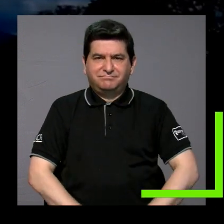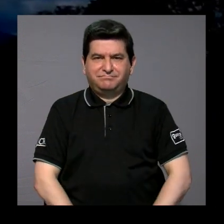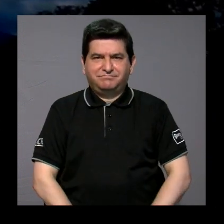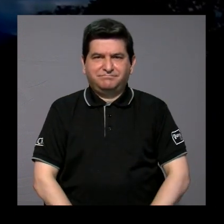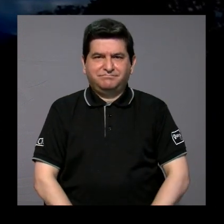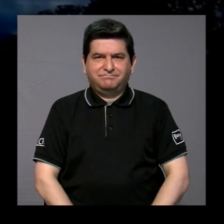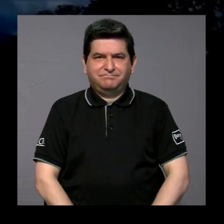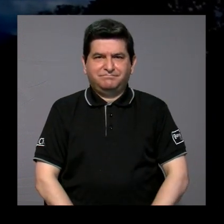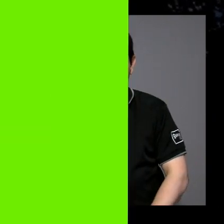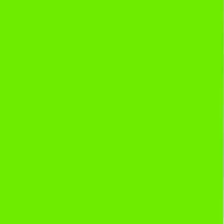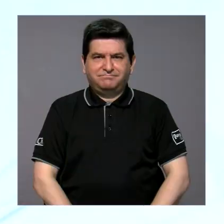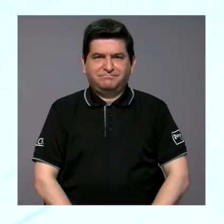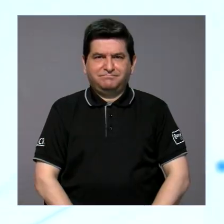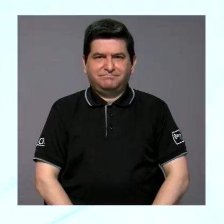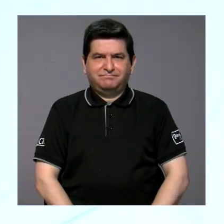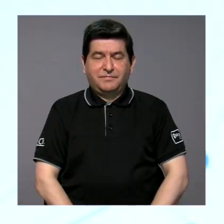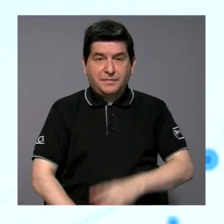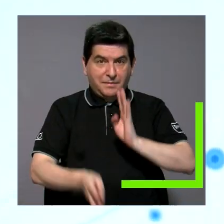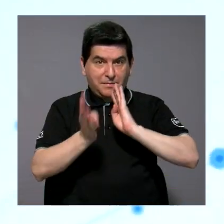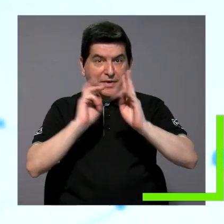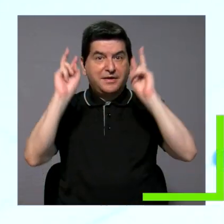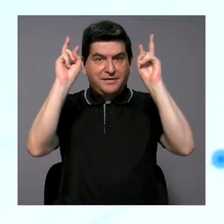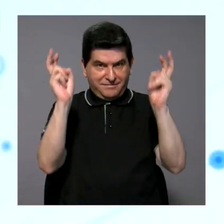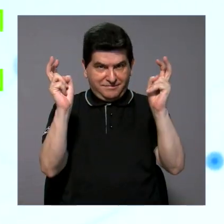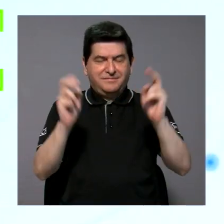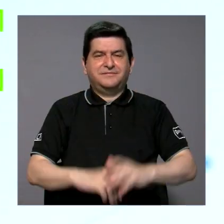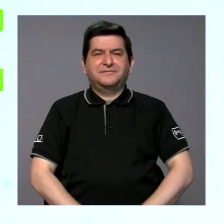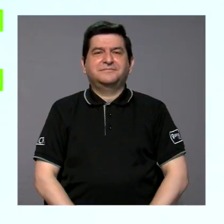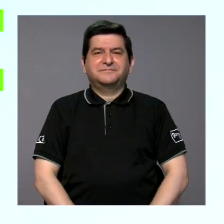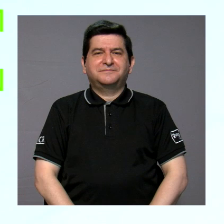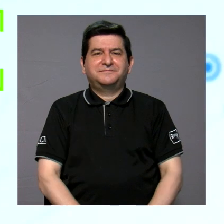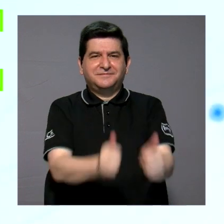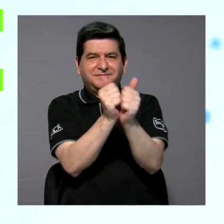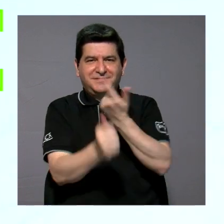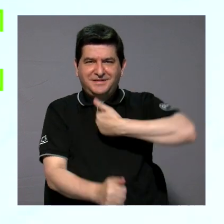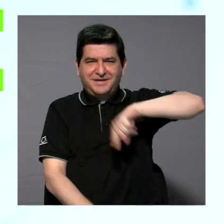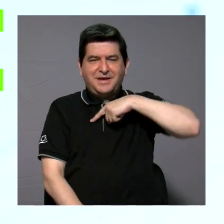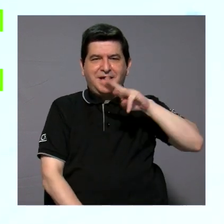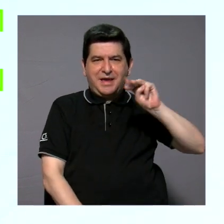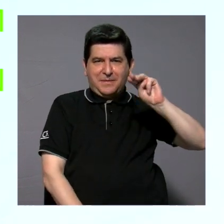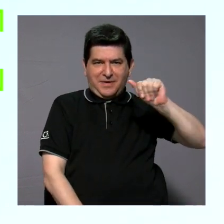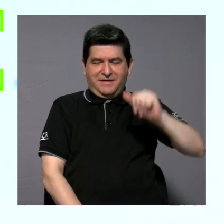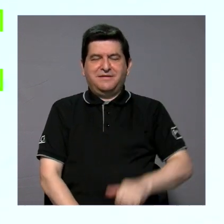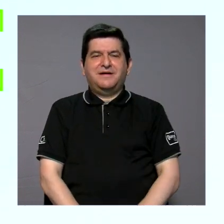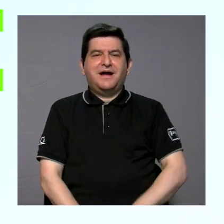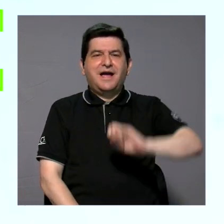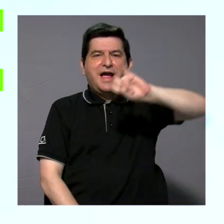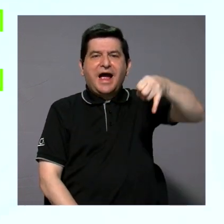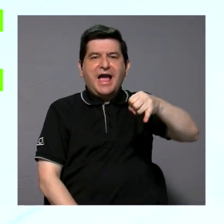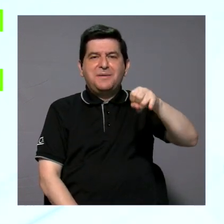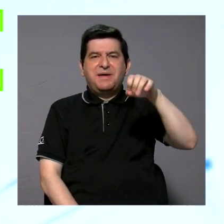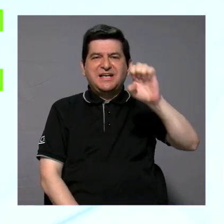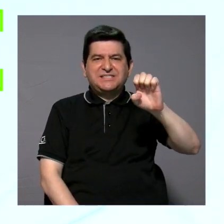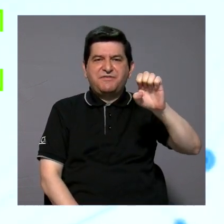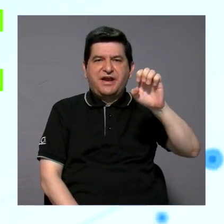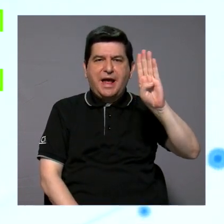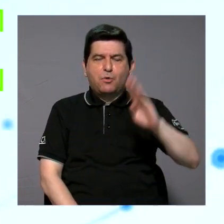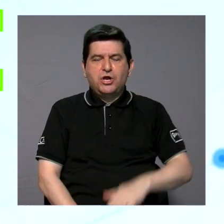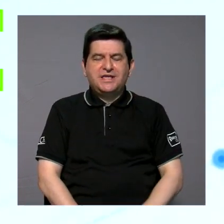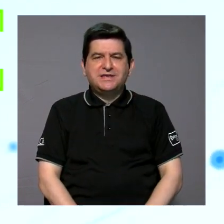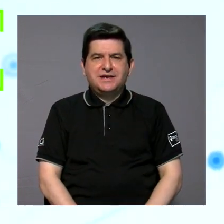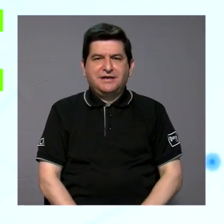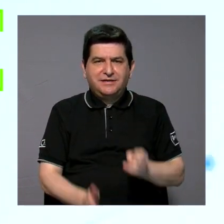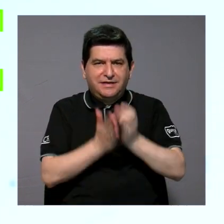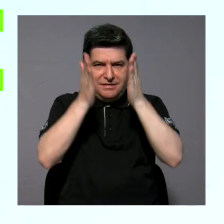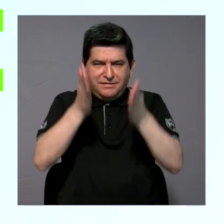Para conversar más sobre este tema, nos acompaña el máster Jaime Echeverría Bonilla, investigador y consultor